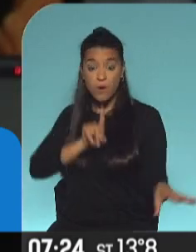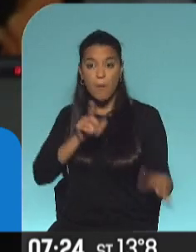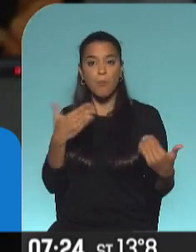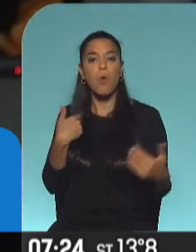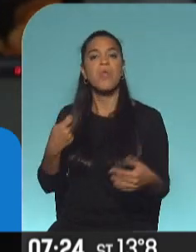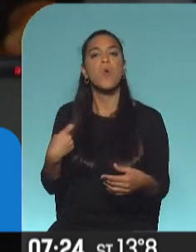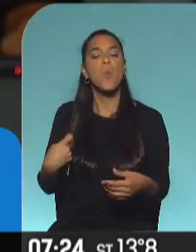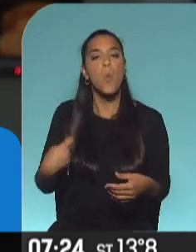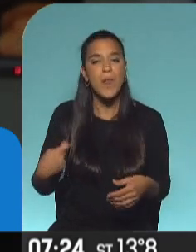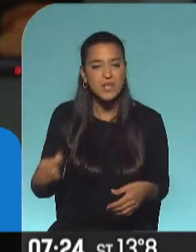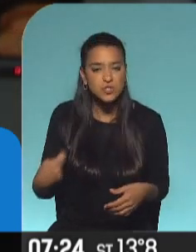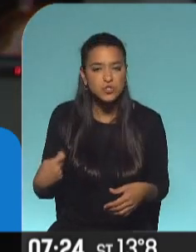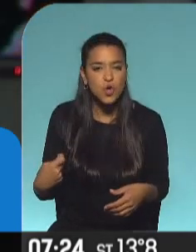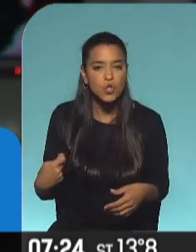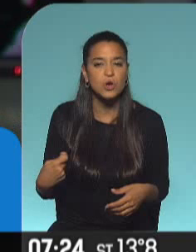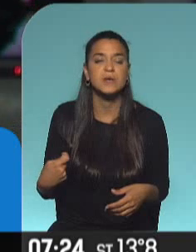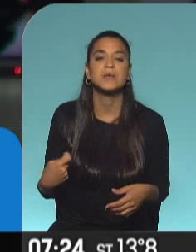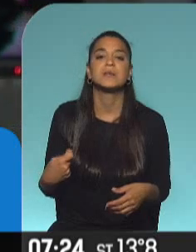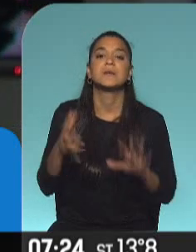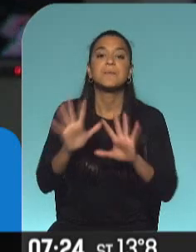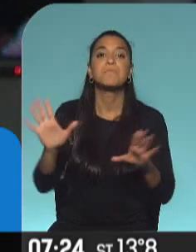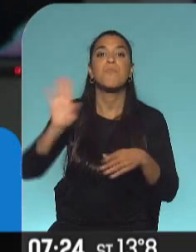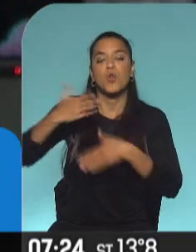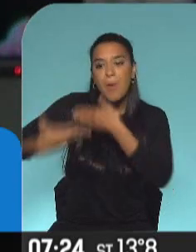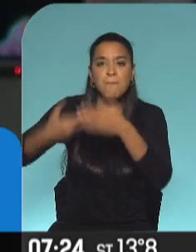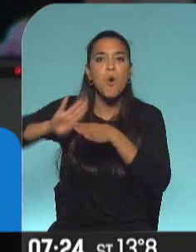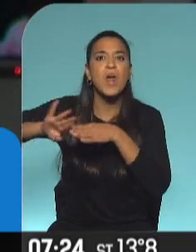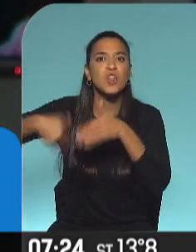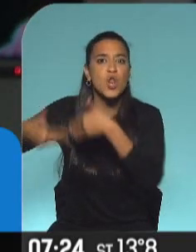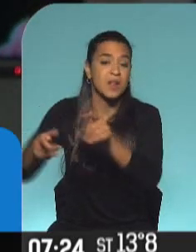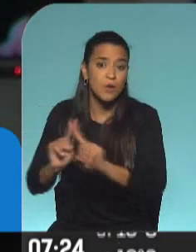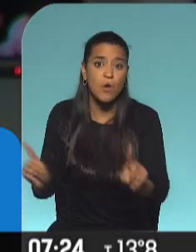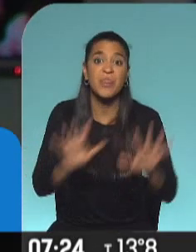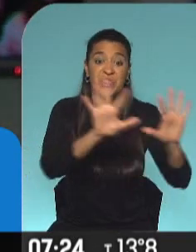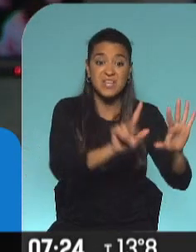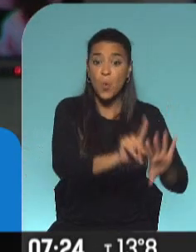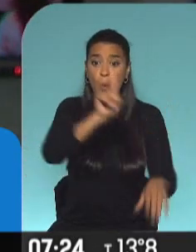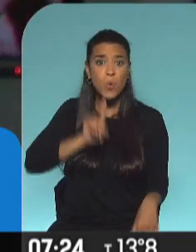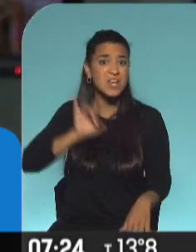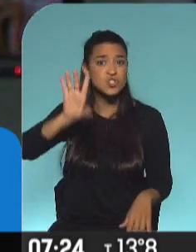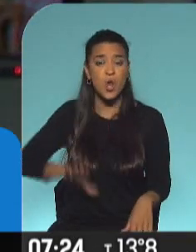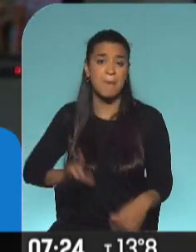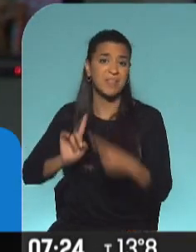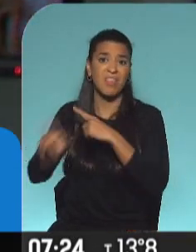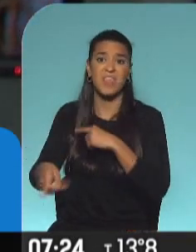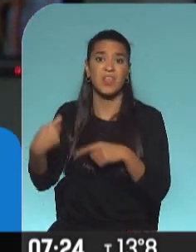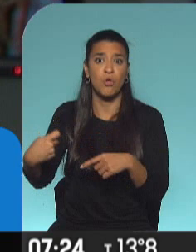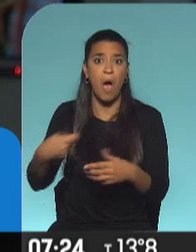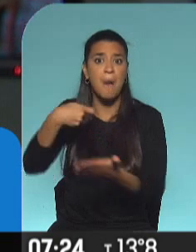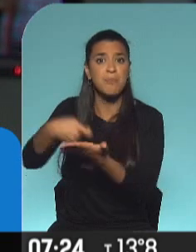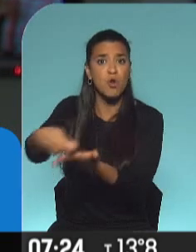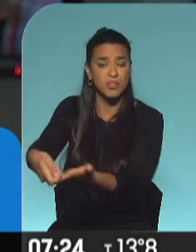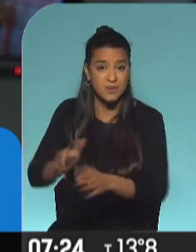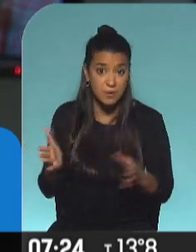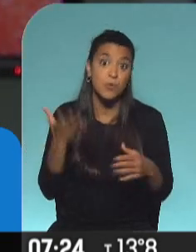sistema jubilatorio, sin entrar por moratoria. Claro. Una de cada 10 mujeres llega entonces con los aportes. Por eso